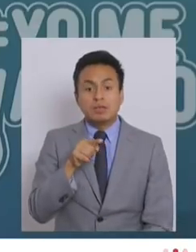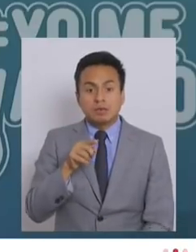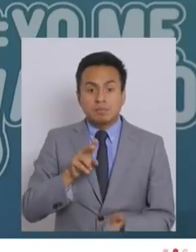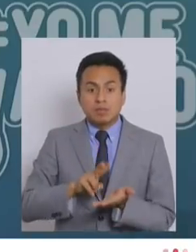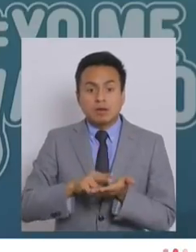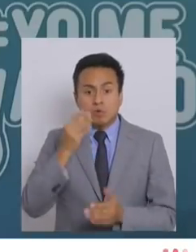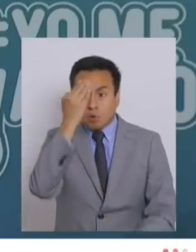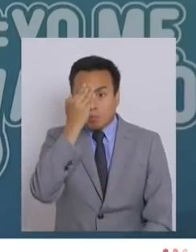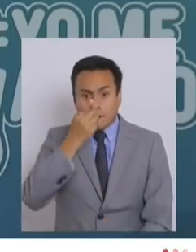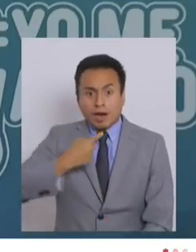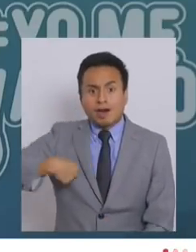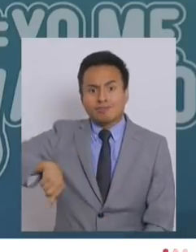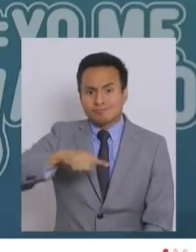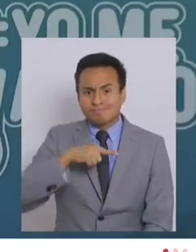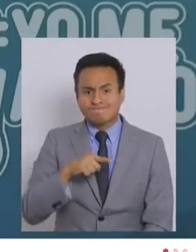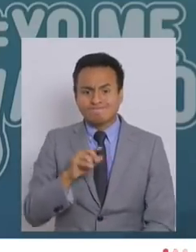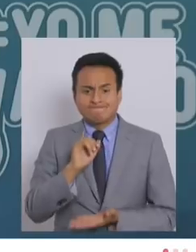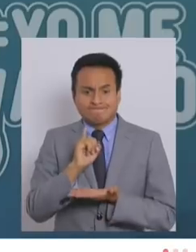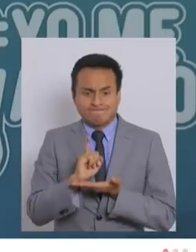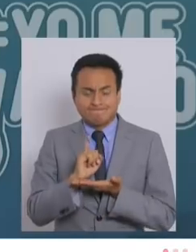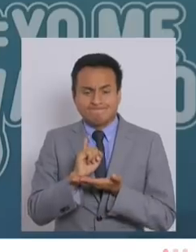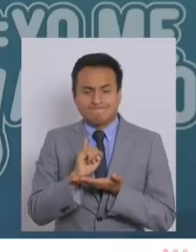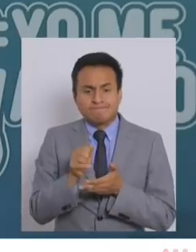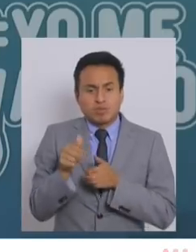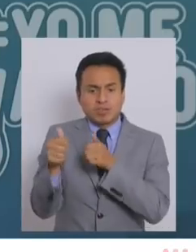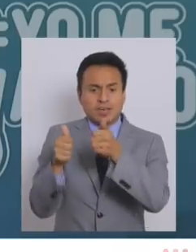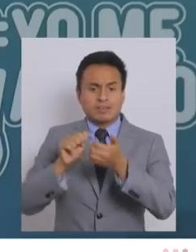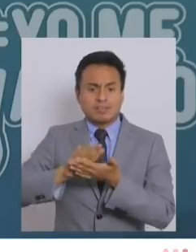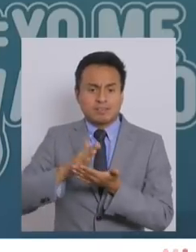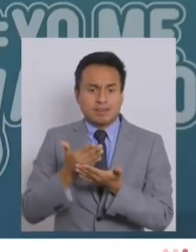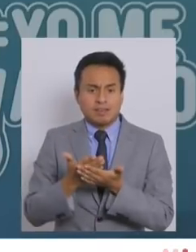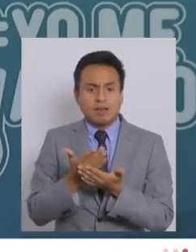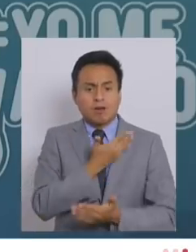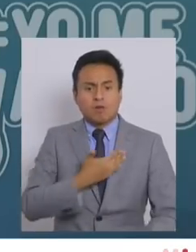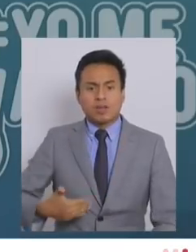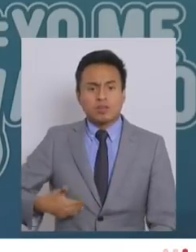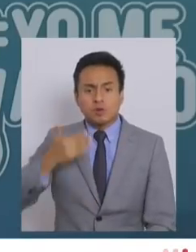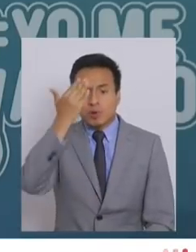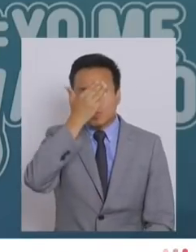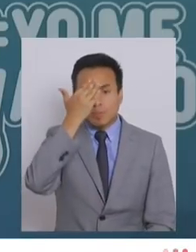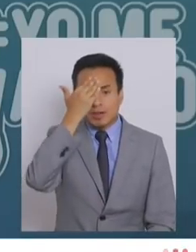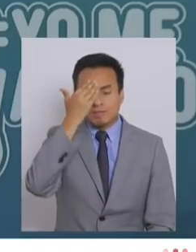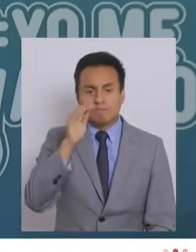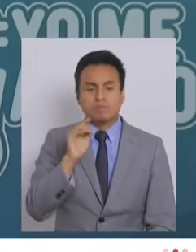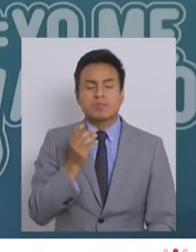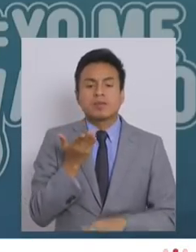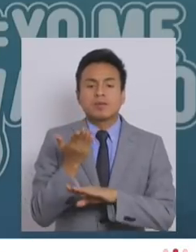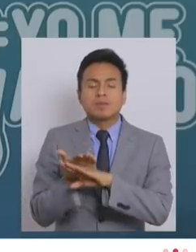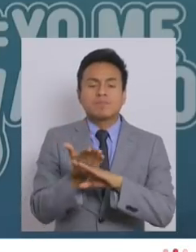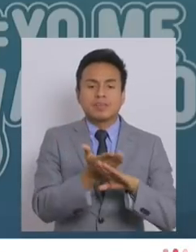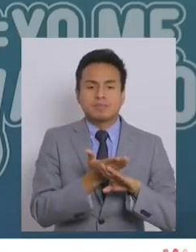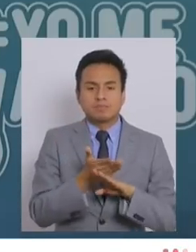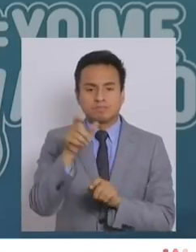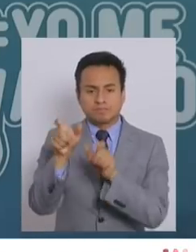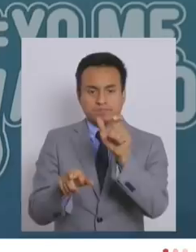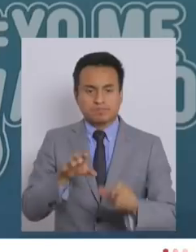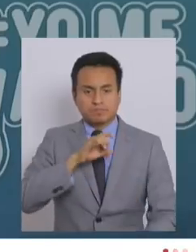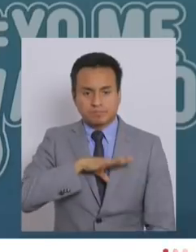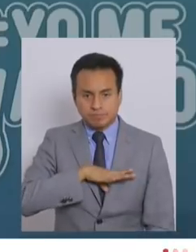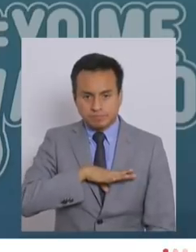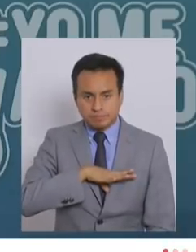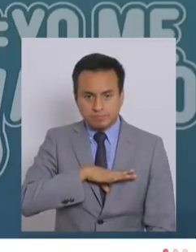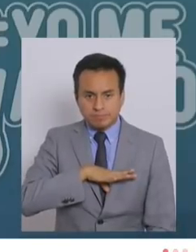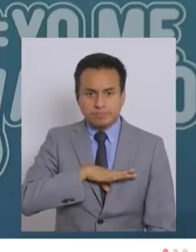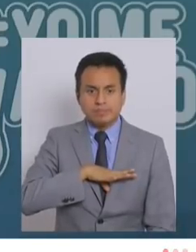como entidad como autoridad sanitaria como gobierno y es por eso que le pedimos a los habitantes de chile que